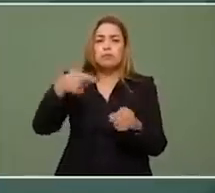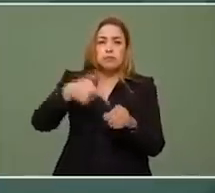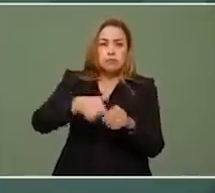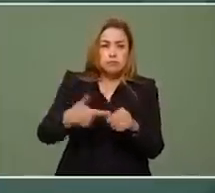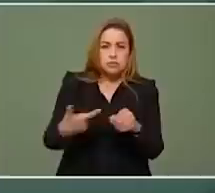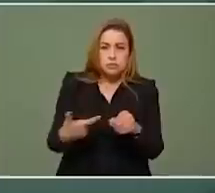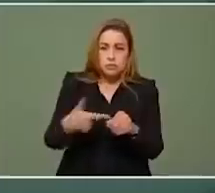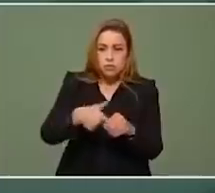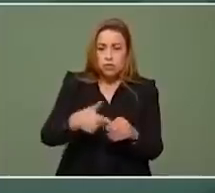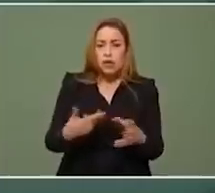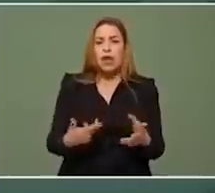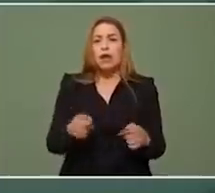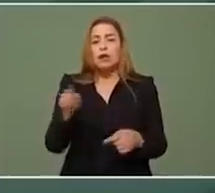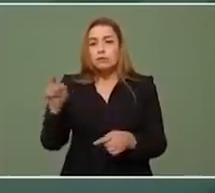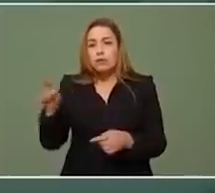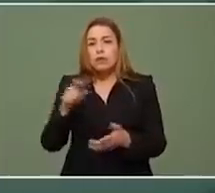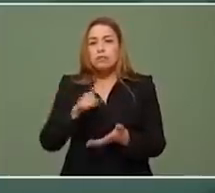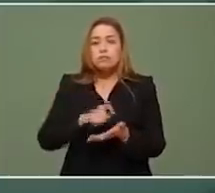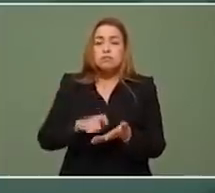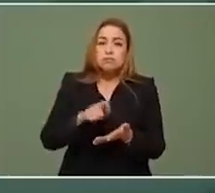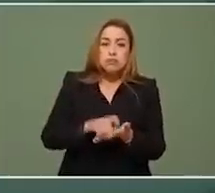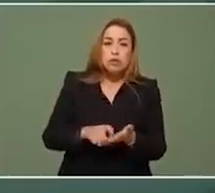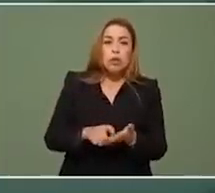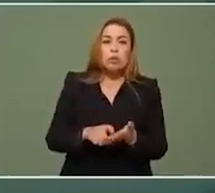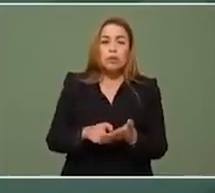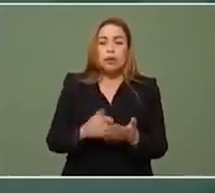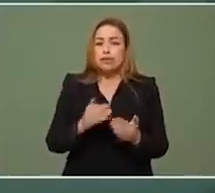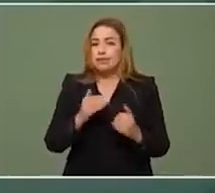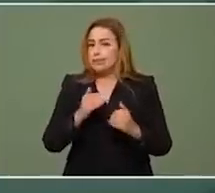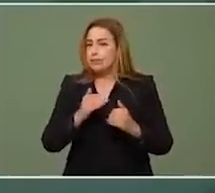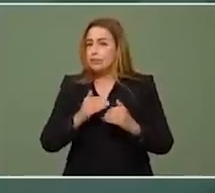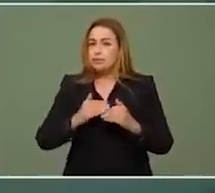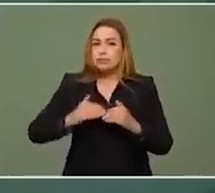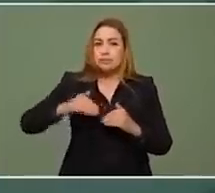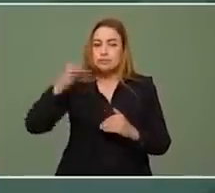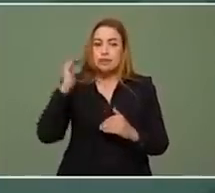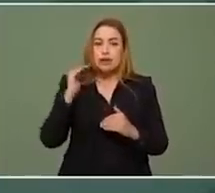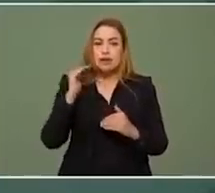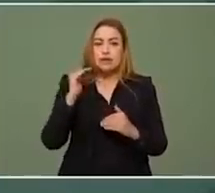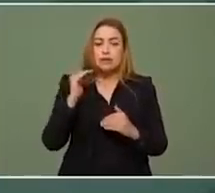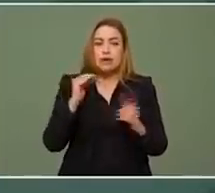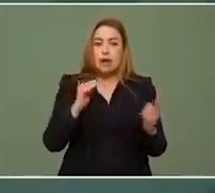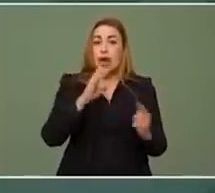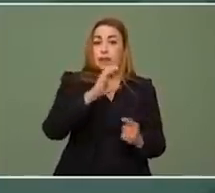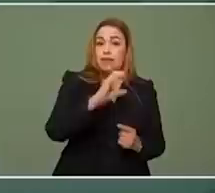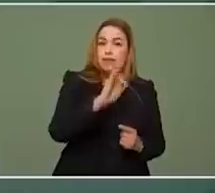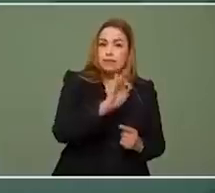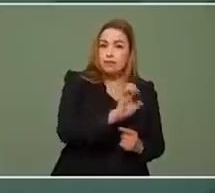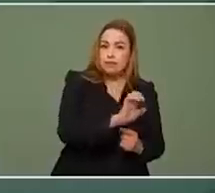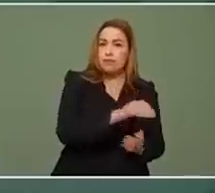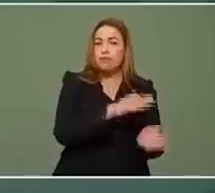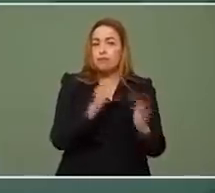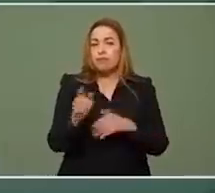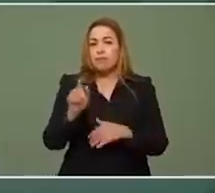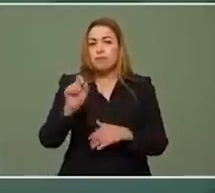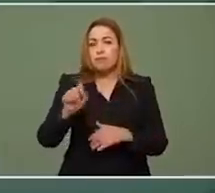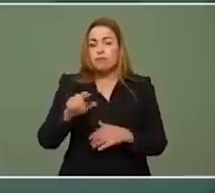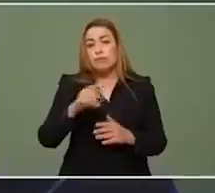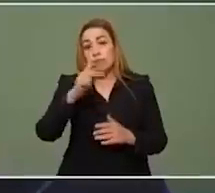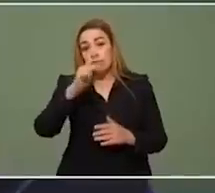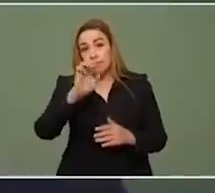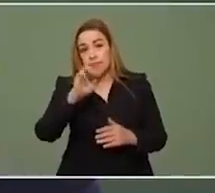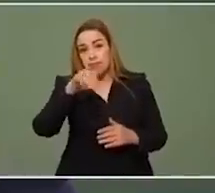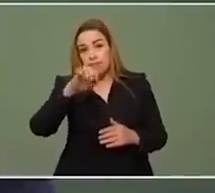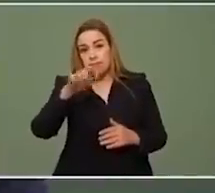se compran en combustibles sobre todo la comisión federal de electricidad y pemex alrededor de